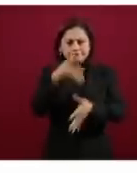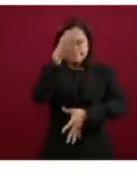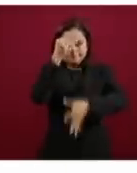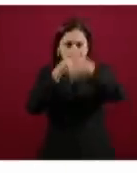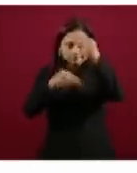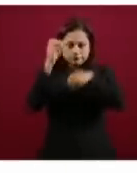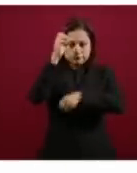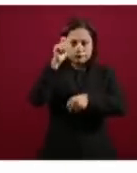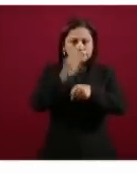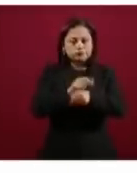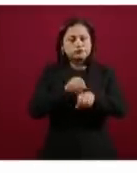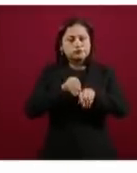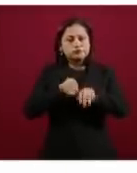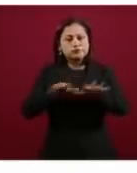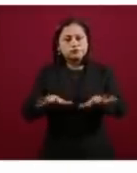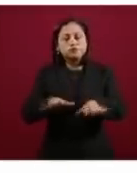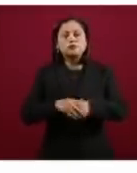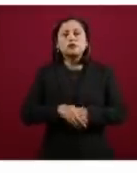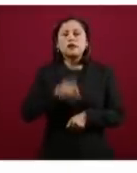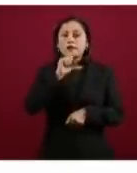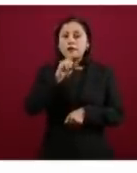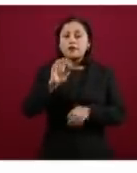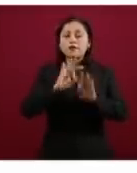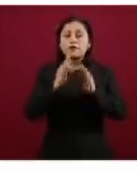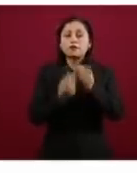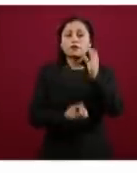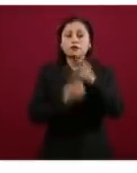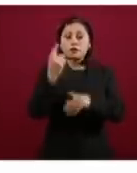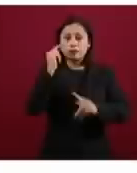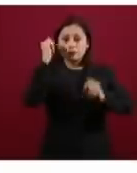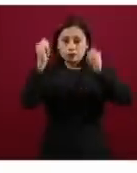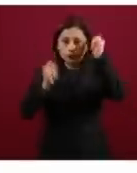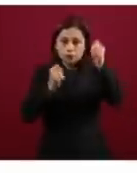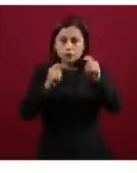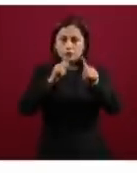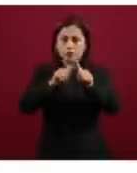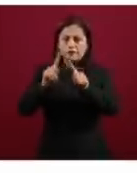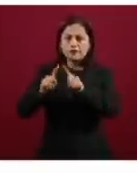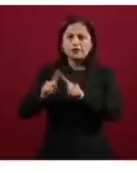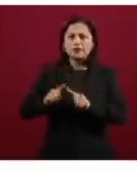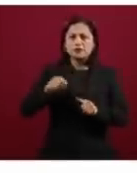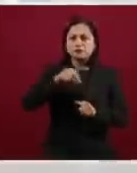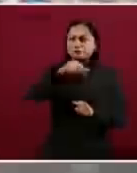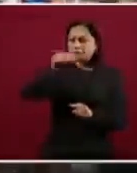sustentables y formas alternativas de turismo, redistribuir los flujos turísticos por toda la región.